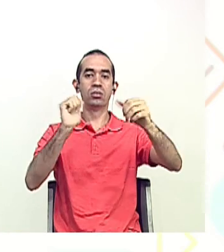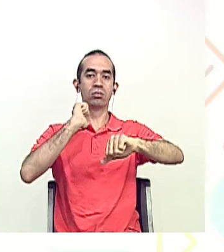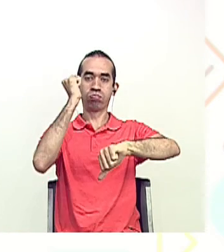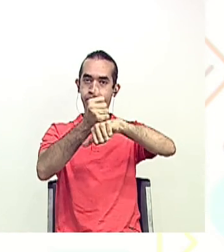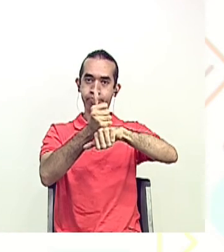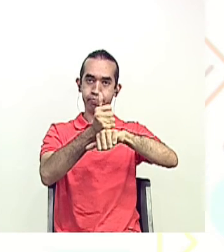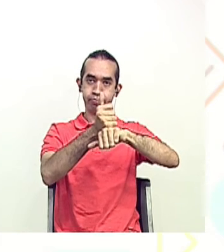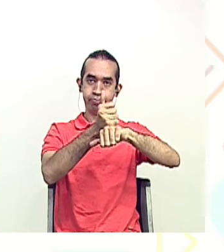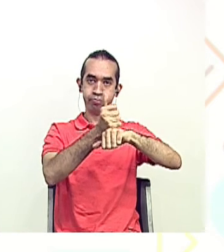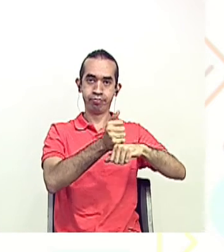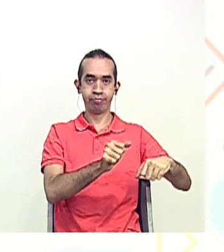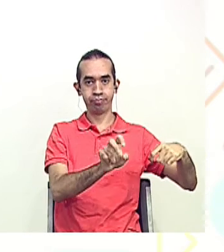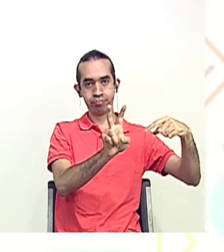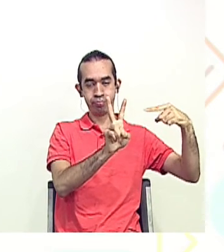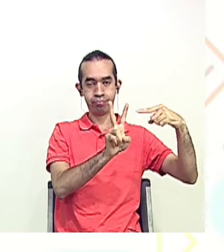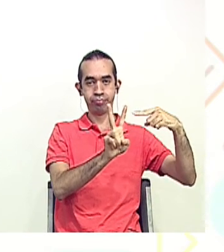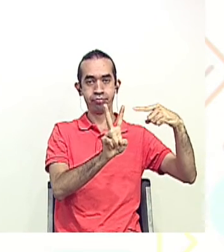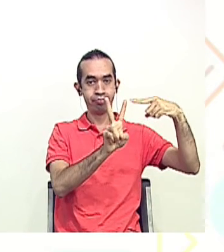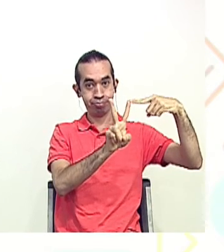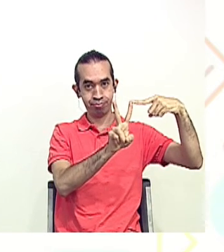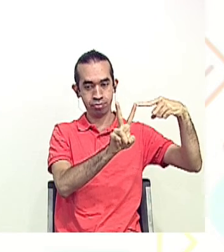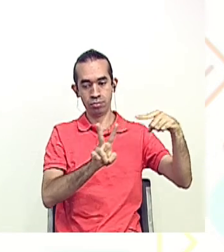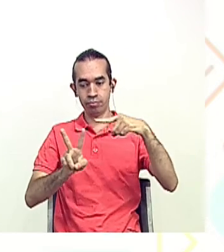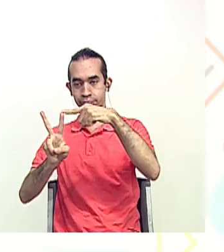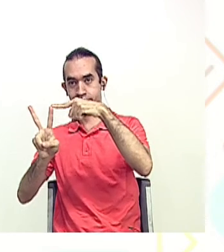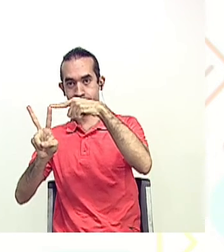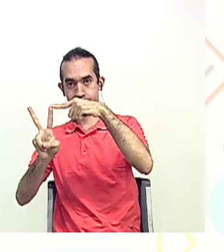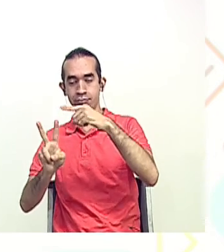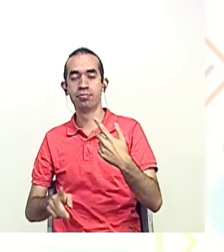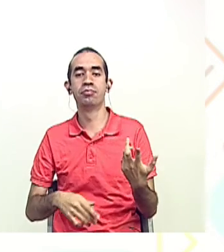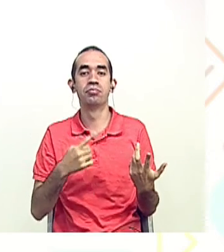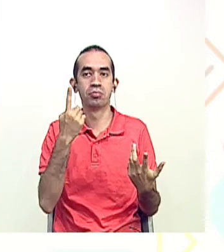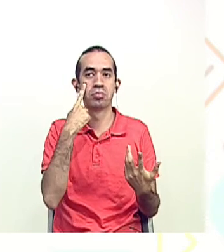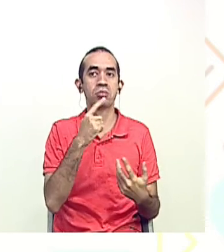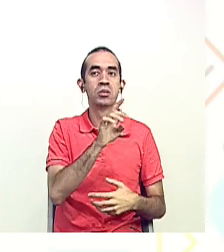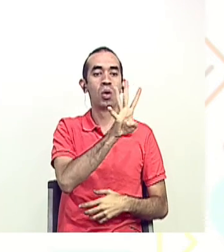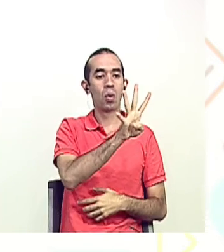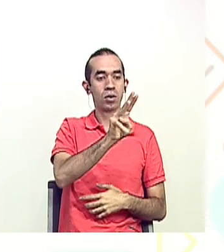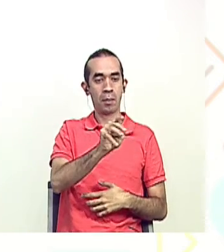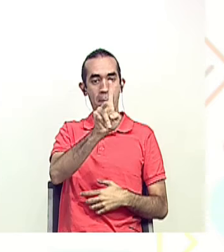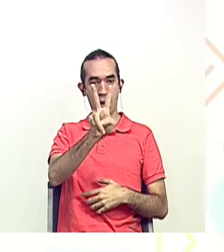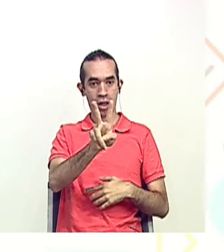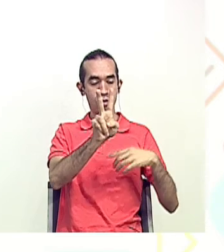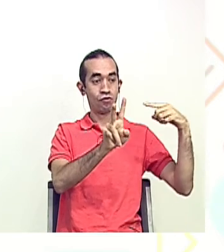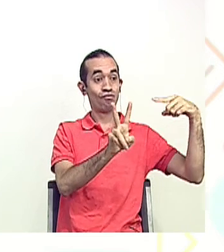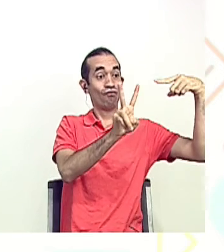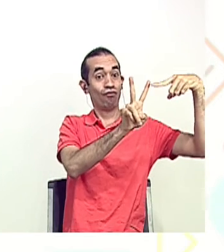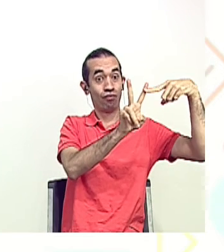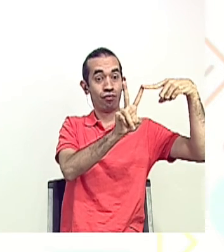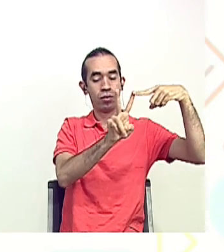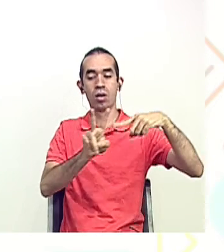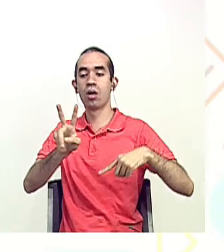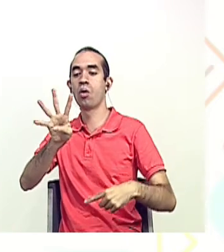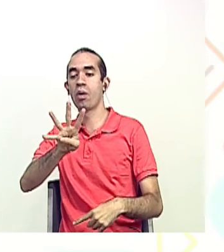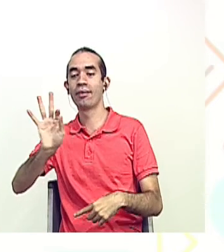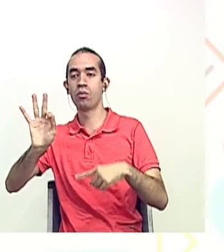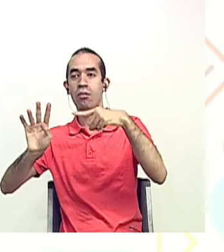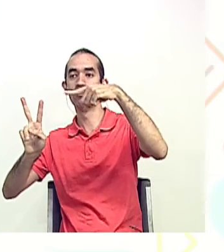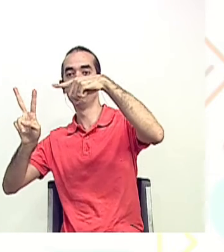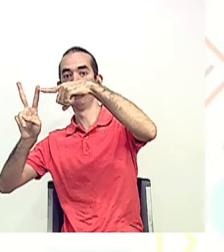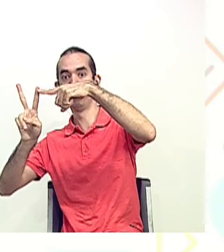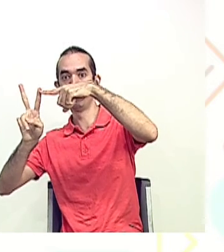la raíz cuadrada. Entonces, si calculamos la raíz de 4m2 y de 49,